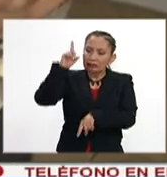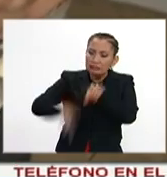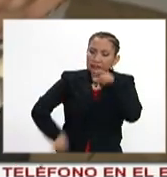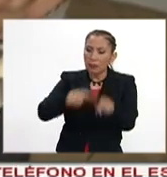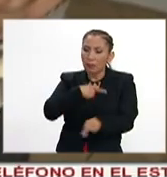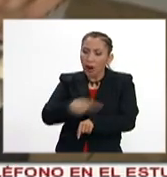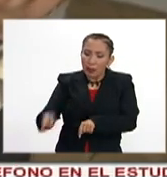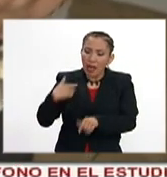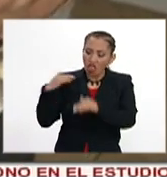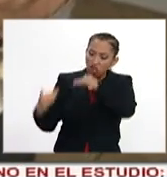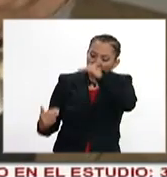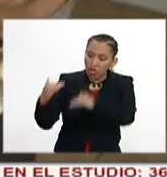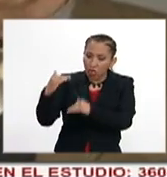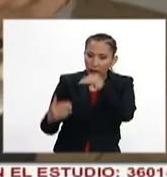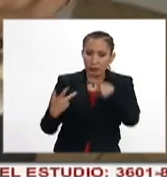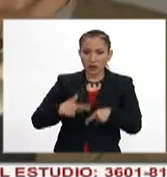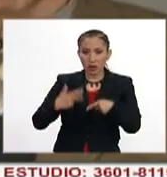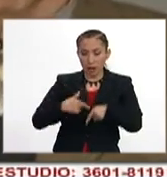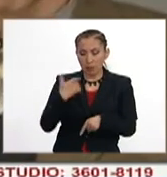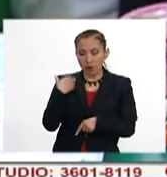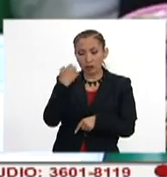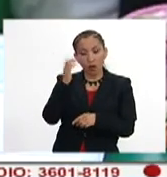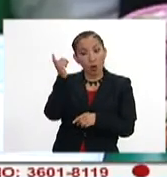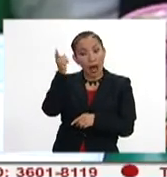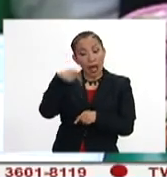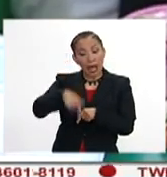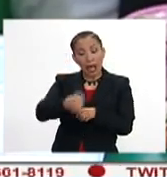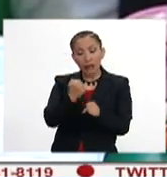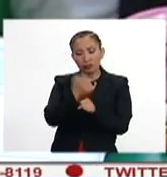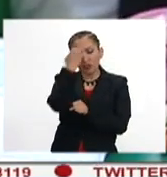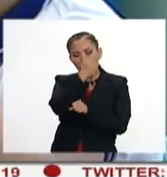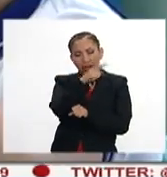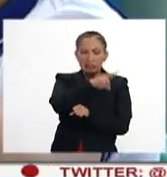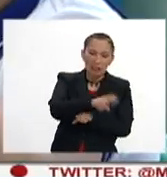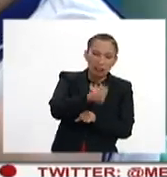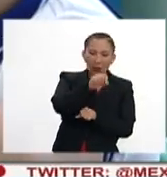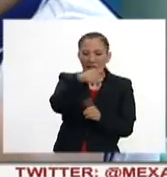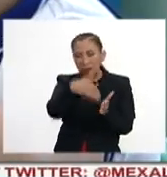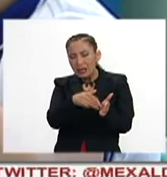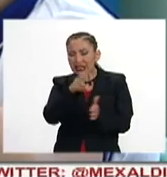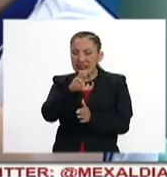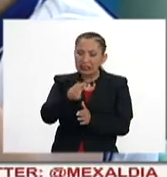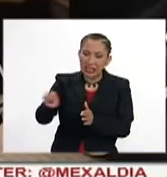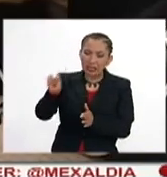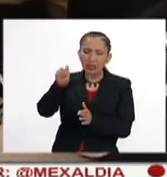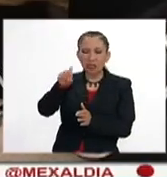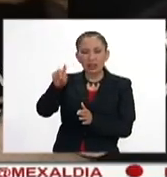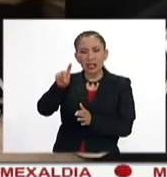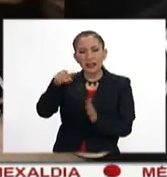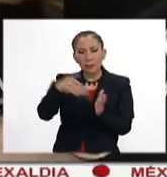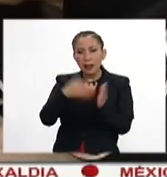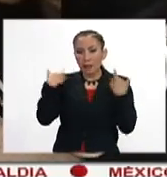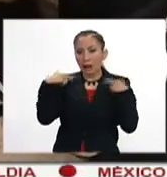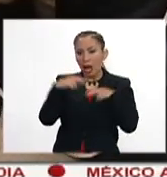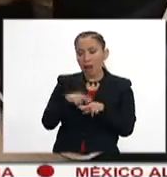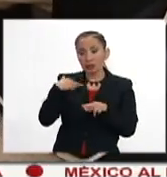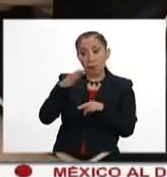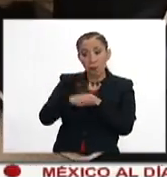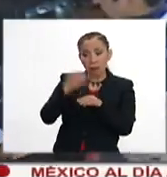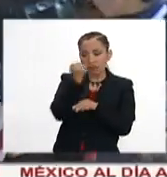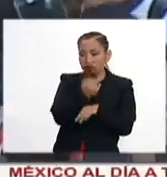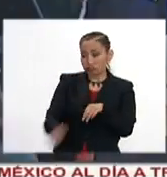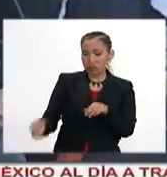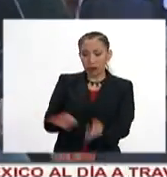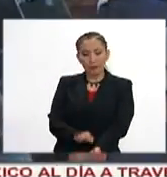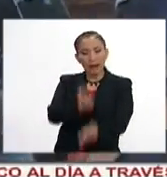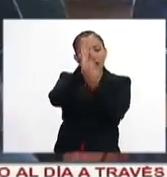la pobreza y la desigualdad. Por ello, se espera que este año se evalúen entre 120,000 y 130,000 maestros y que así solo los más aptos estén